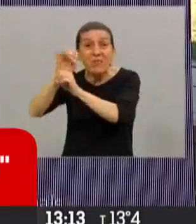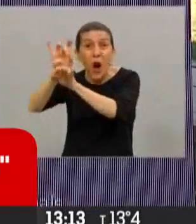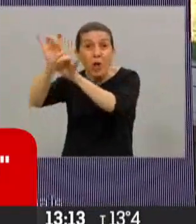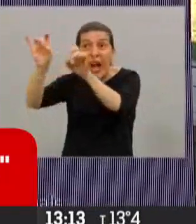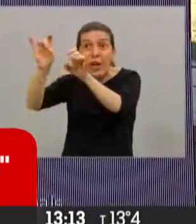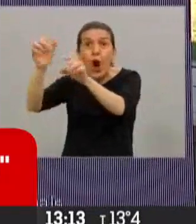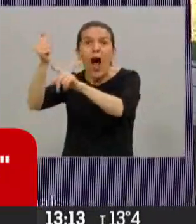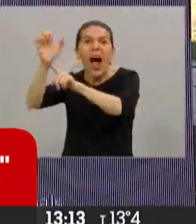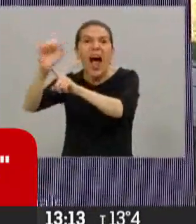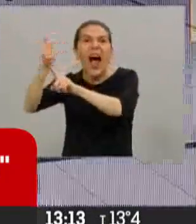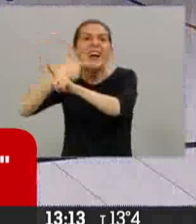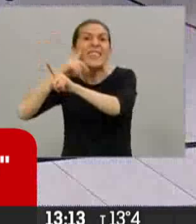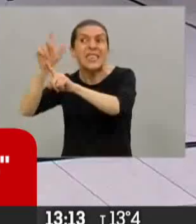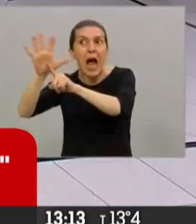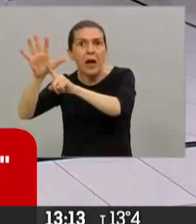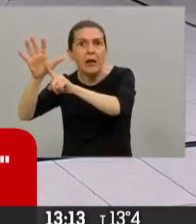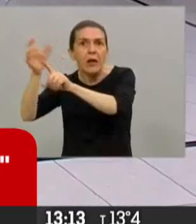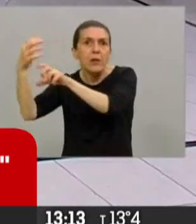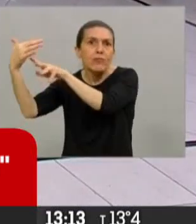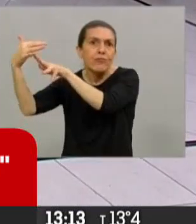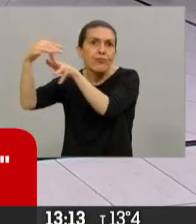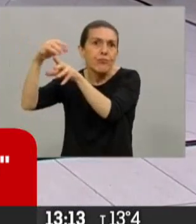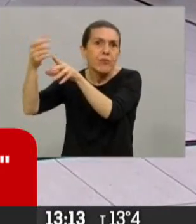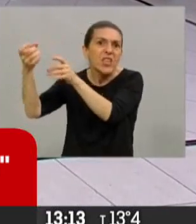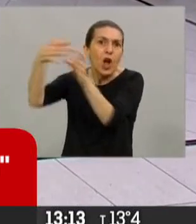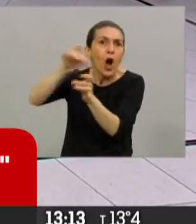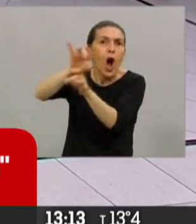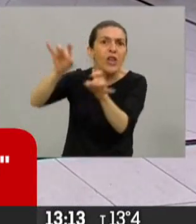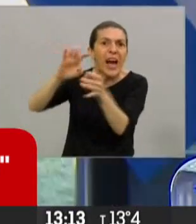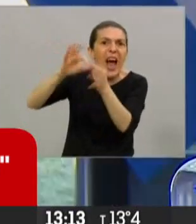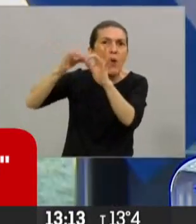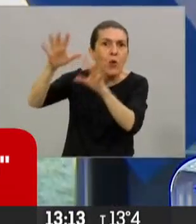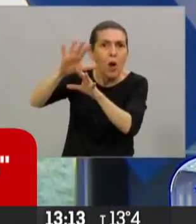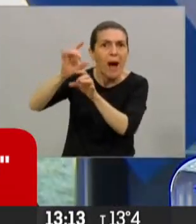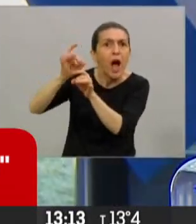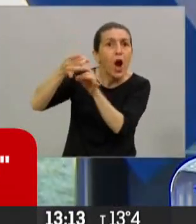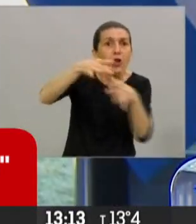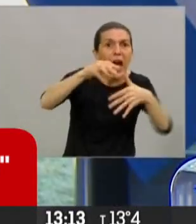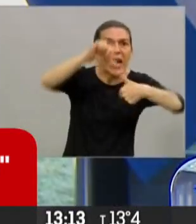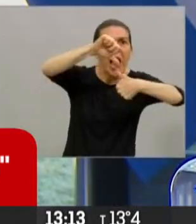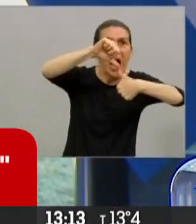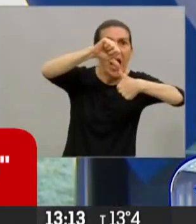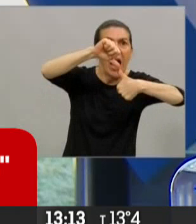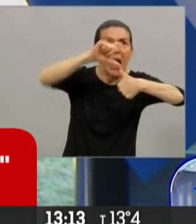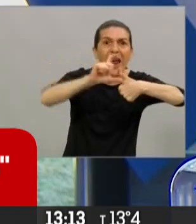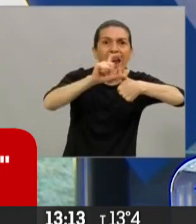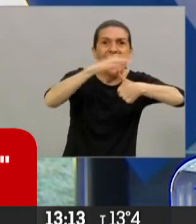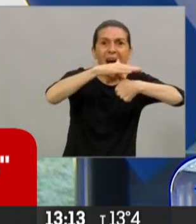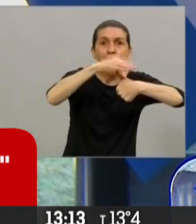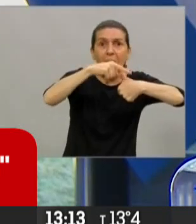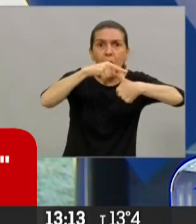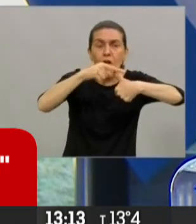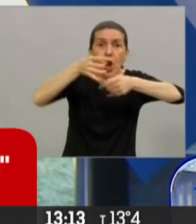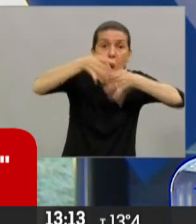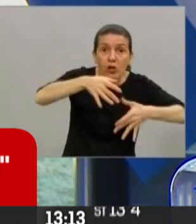epicentro en Europa, después tuvo epicentro en América del Norte y ahora el epicentro de la pandemia es